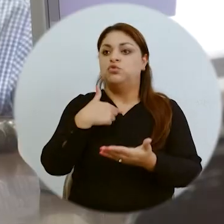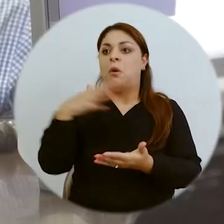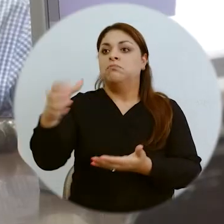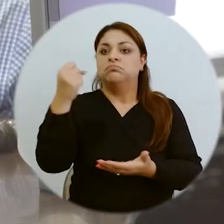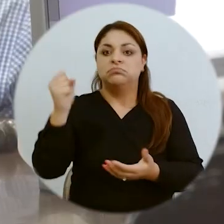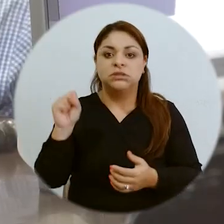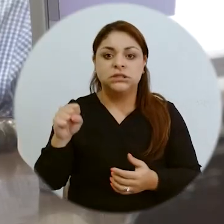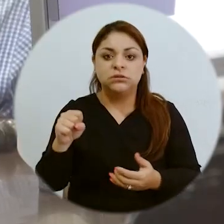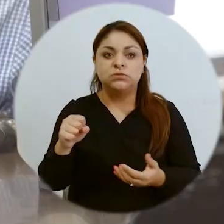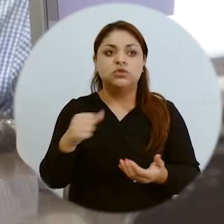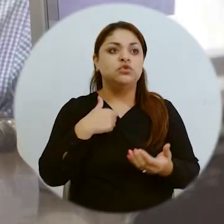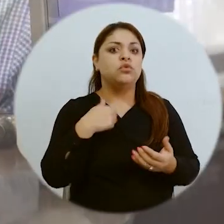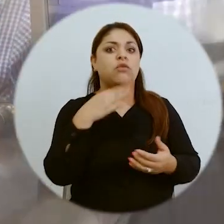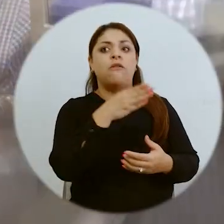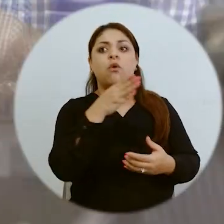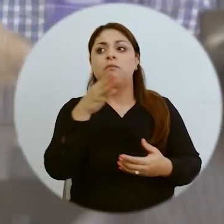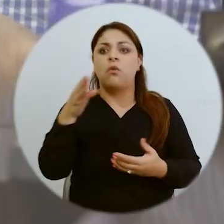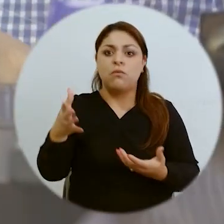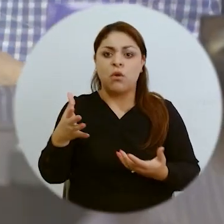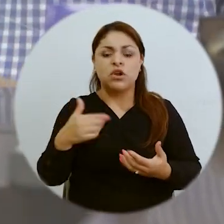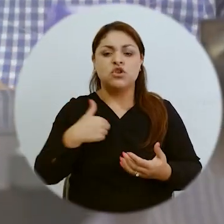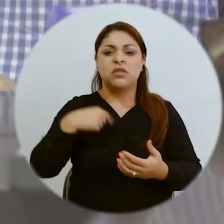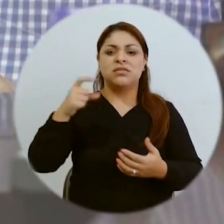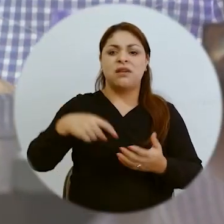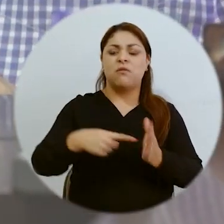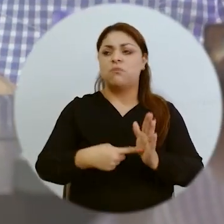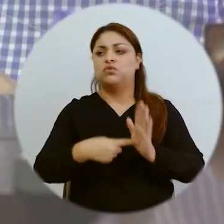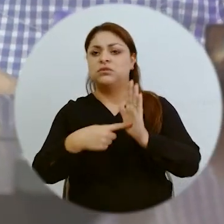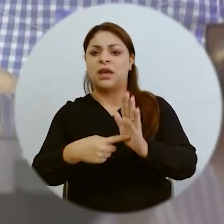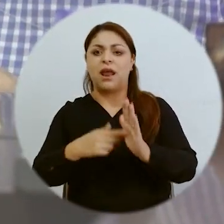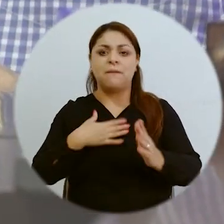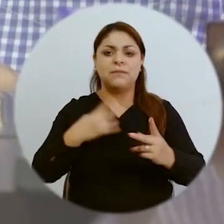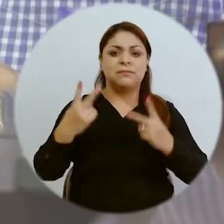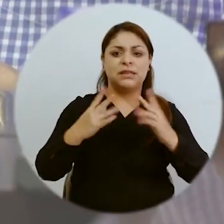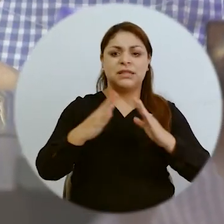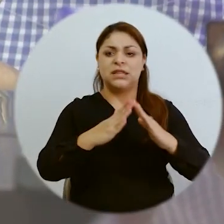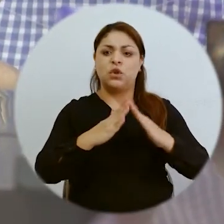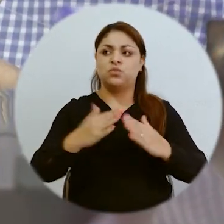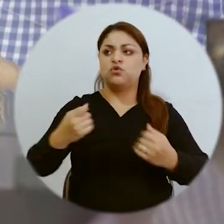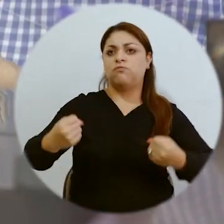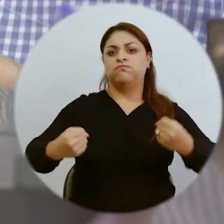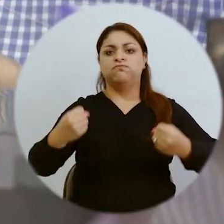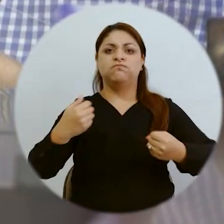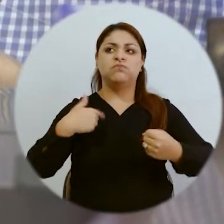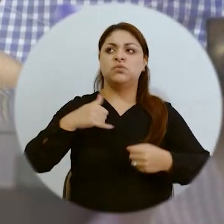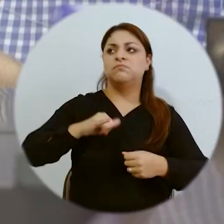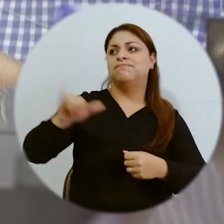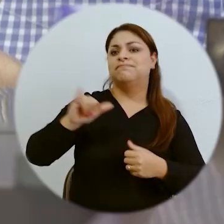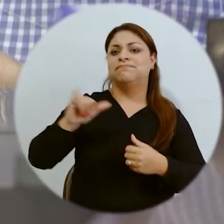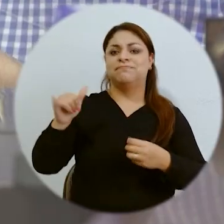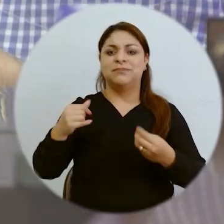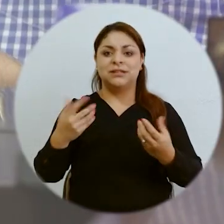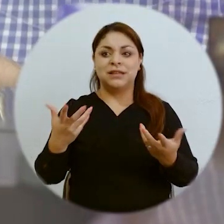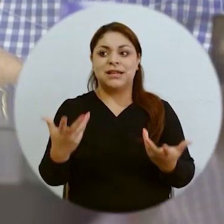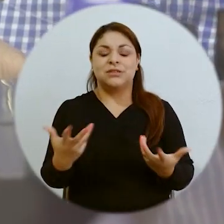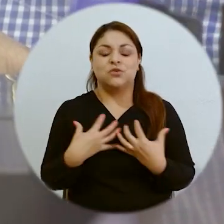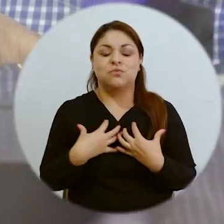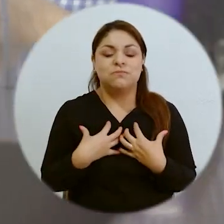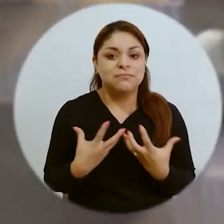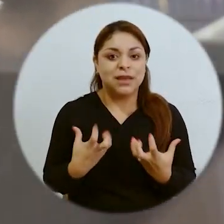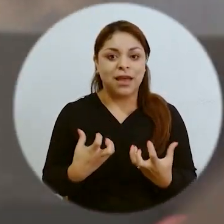comportamiento, nos decían, yo sufro estrés financiero, pero porque no puedo abstenerme de recibir cualquier